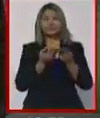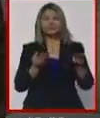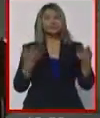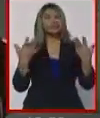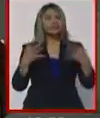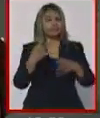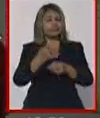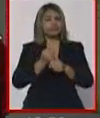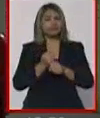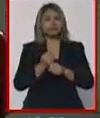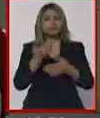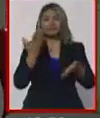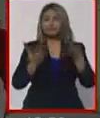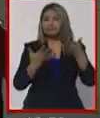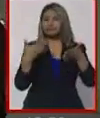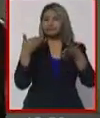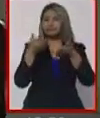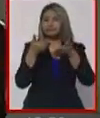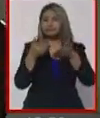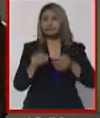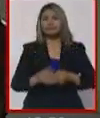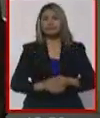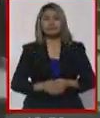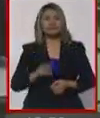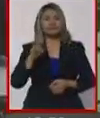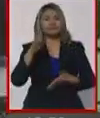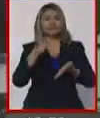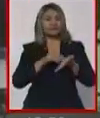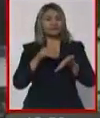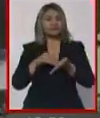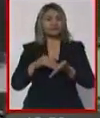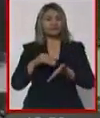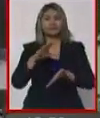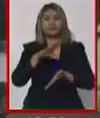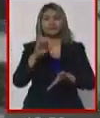secuestrados, haciendo una aproximación de